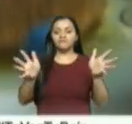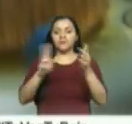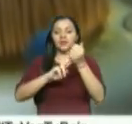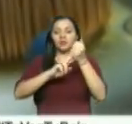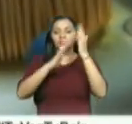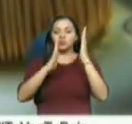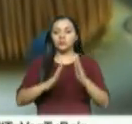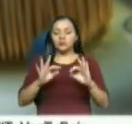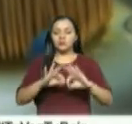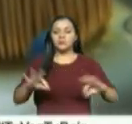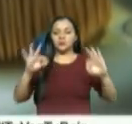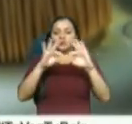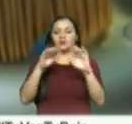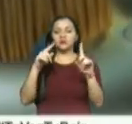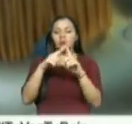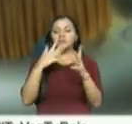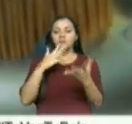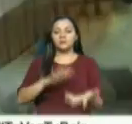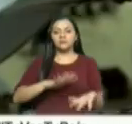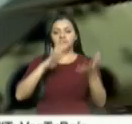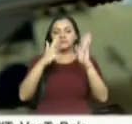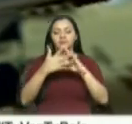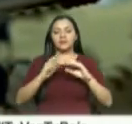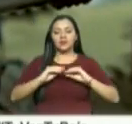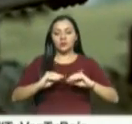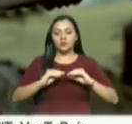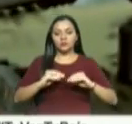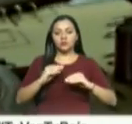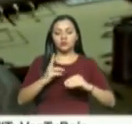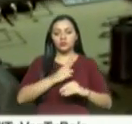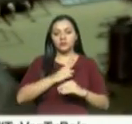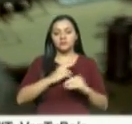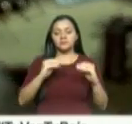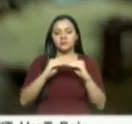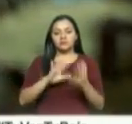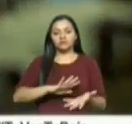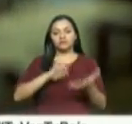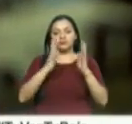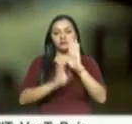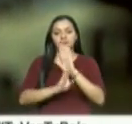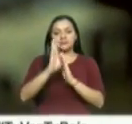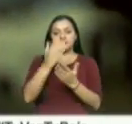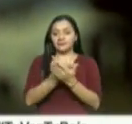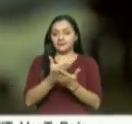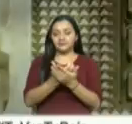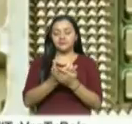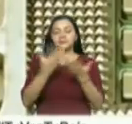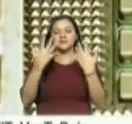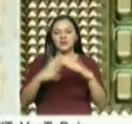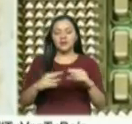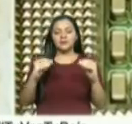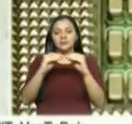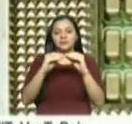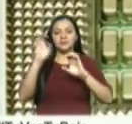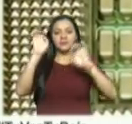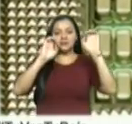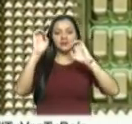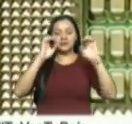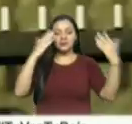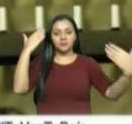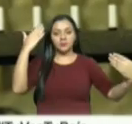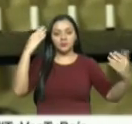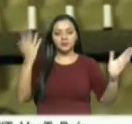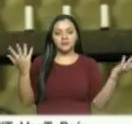como pilar fundamental para la transformación de la educación superior y del cambio de la matriz productiva, a través de varias estrategias y